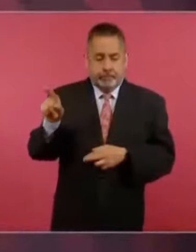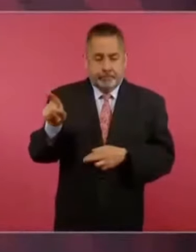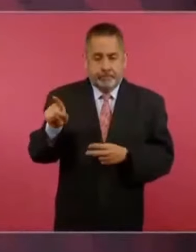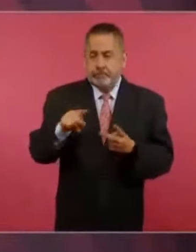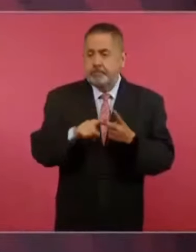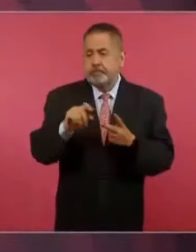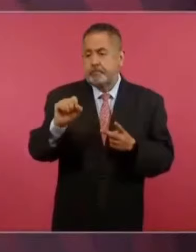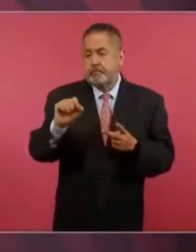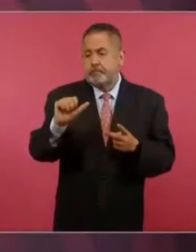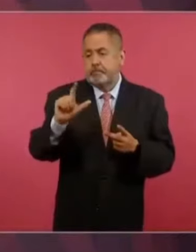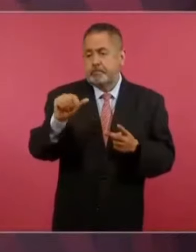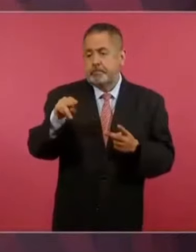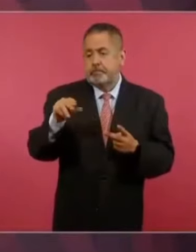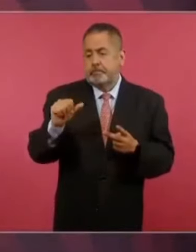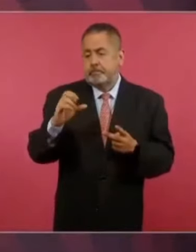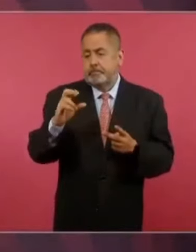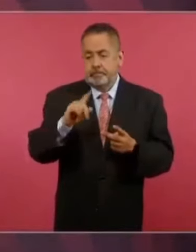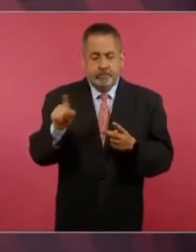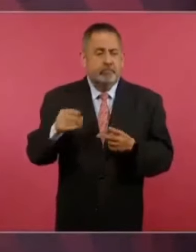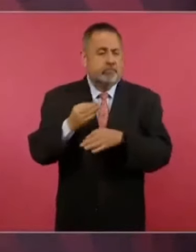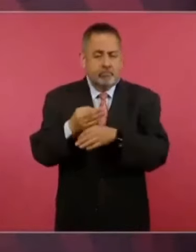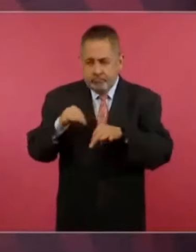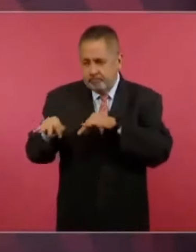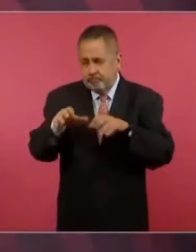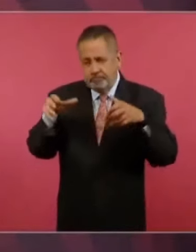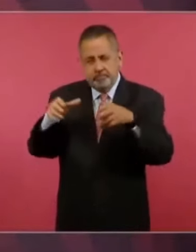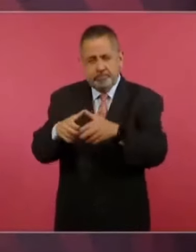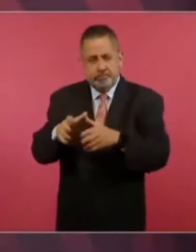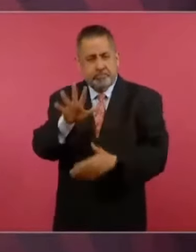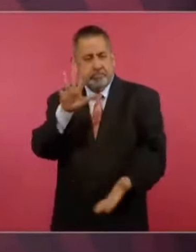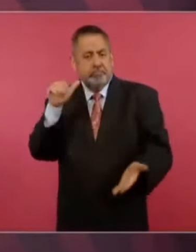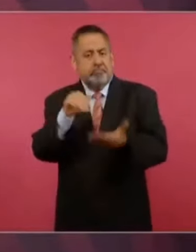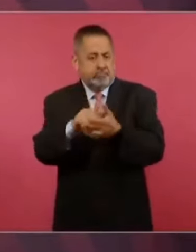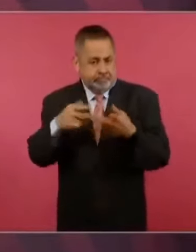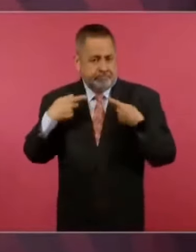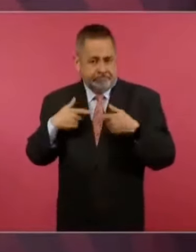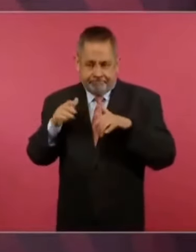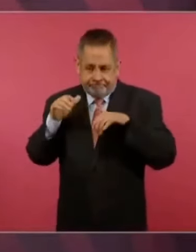Salina Cruz, están trabajando 5,000 obreros